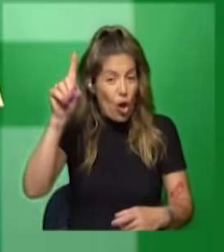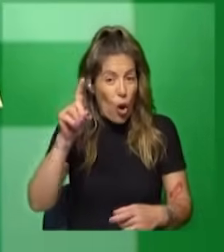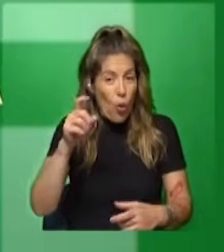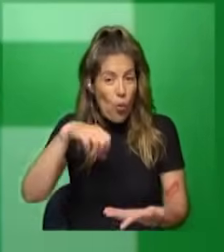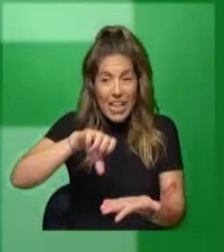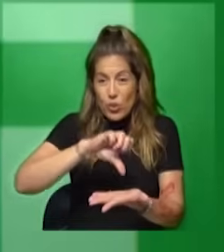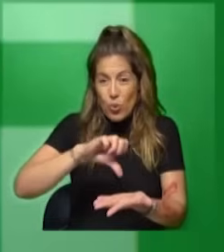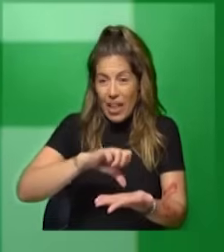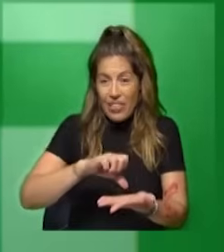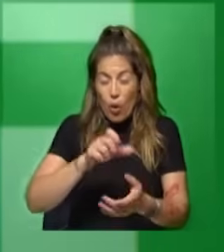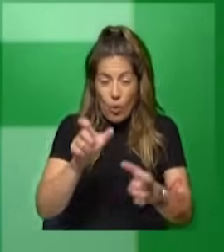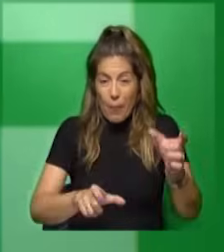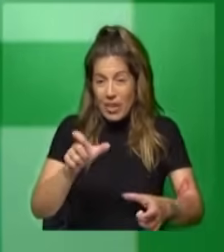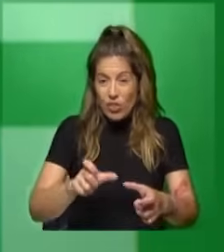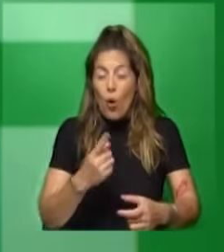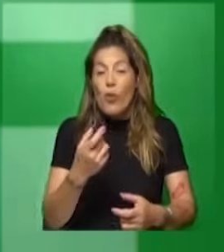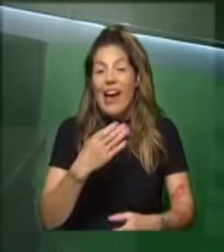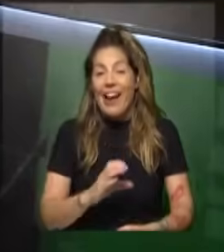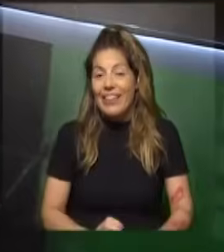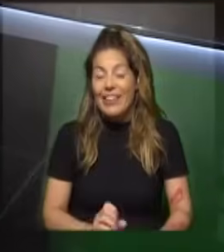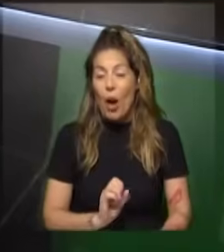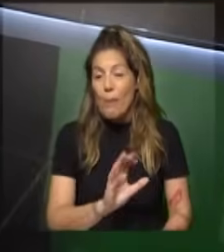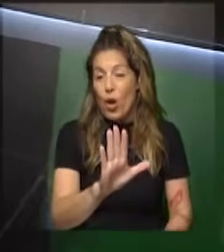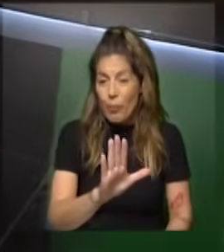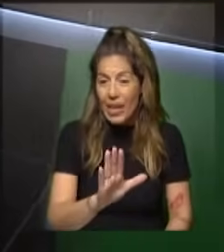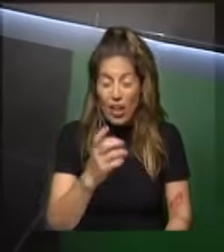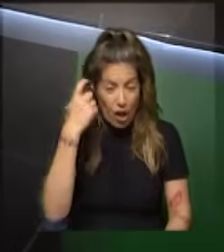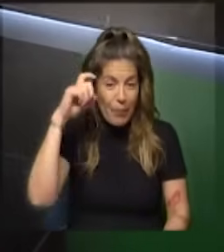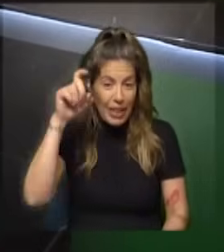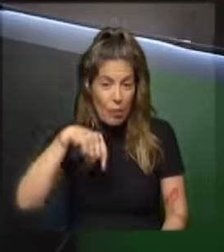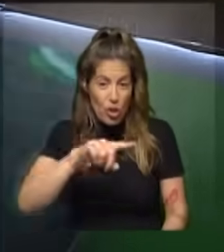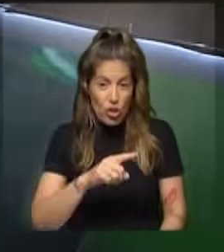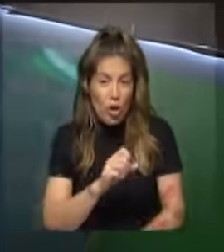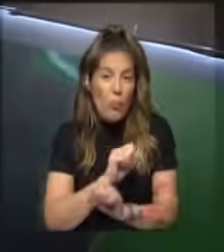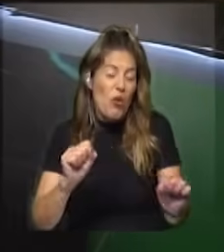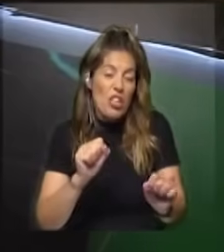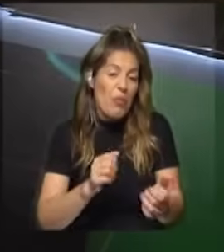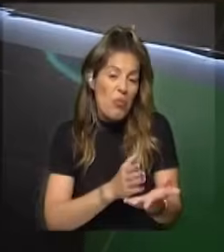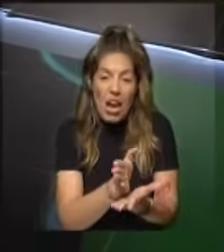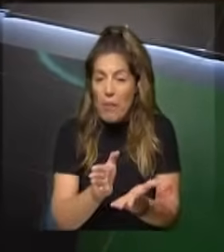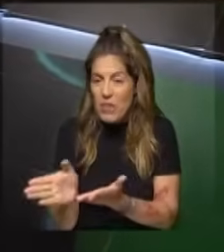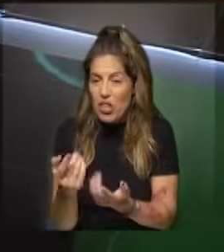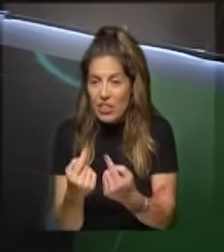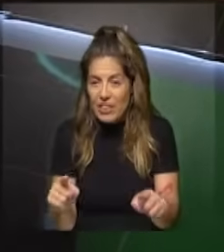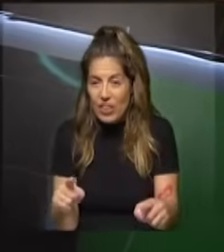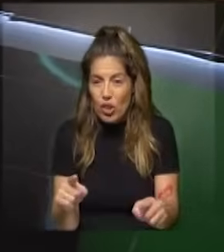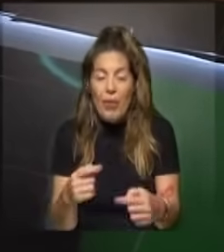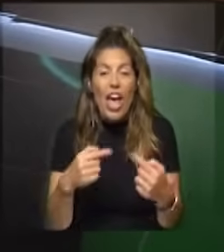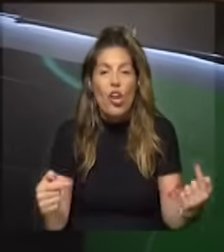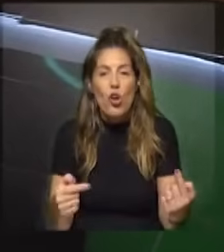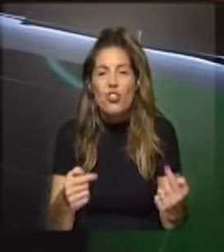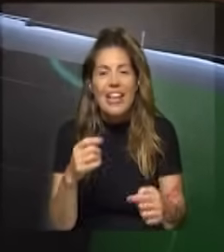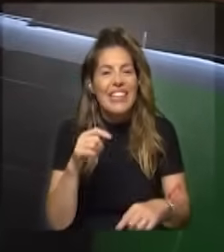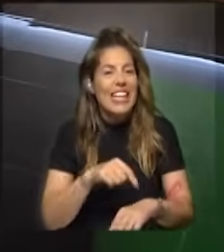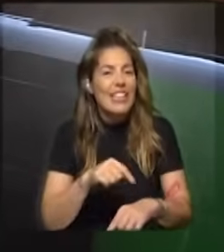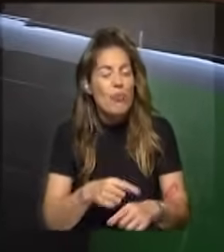Ahora, una de las características propias de la civilización que hemos inventado, que podía haber agarrado otros caminos, es que hay cosas que tienen